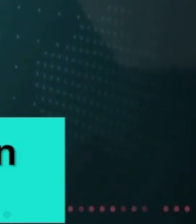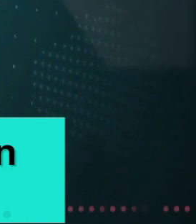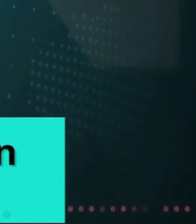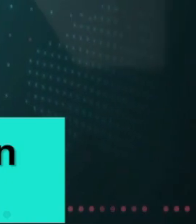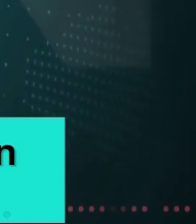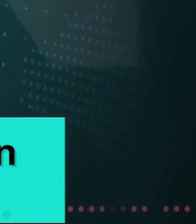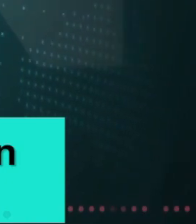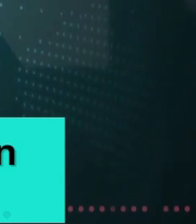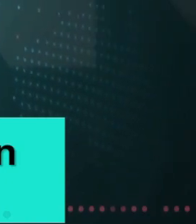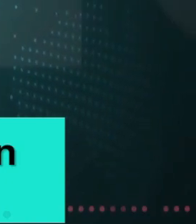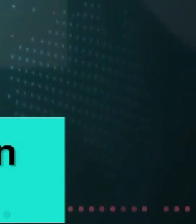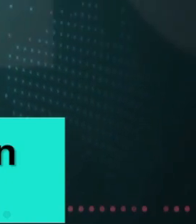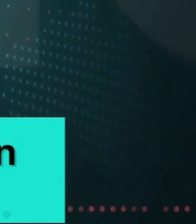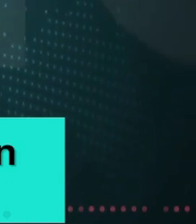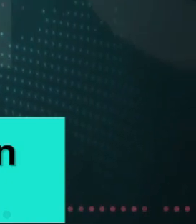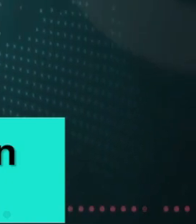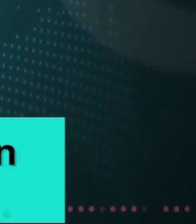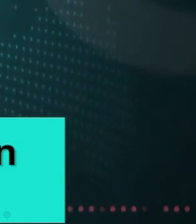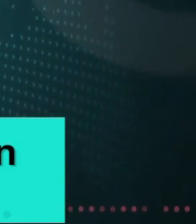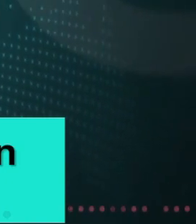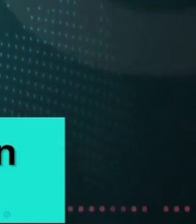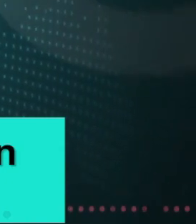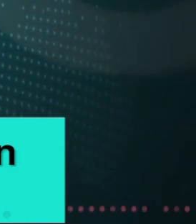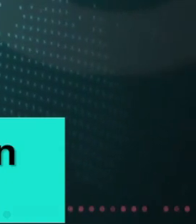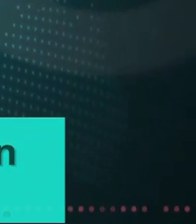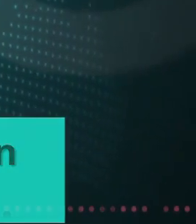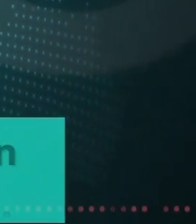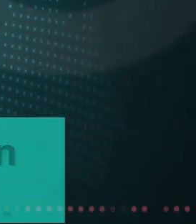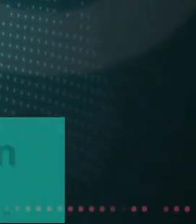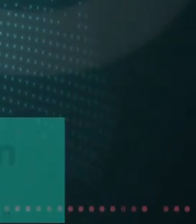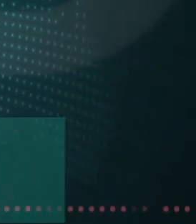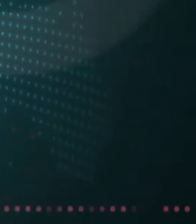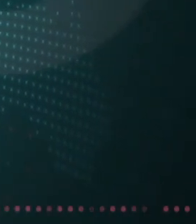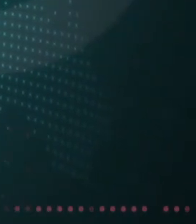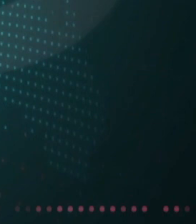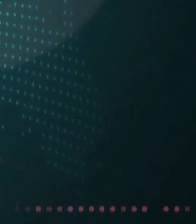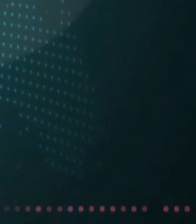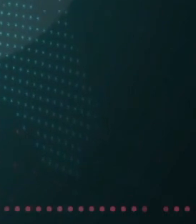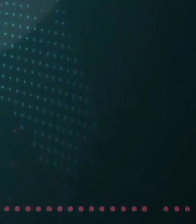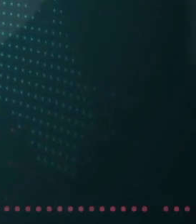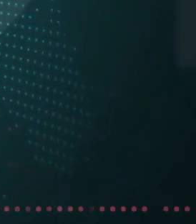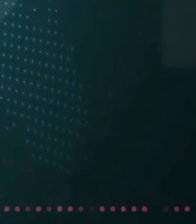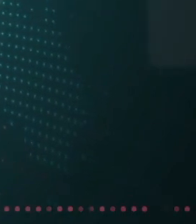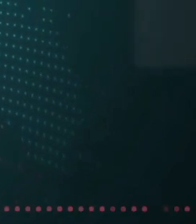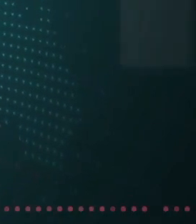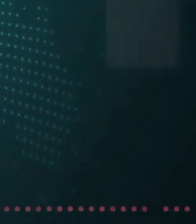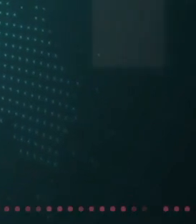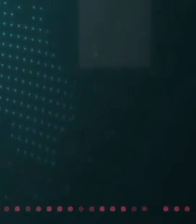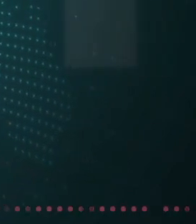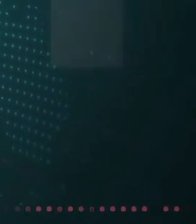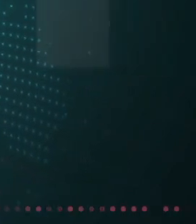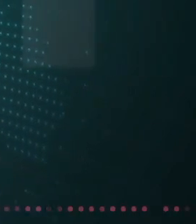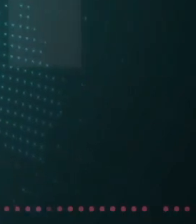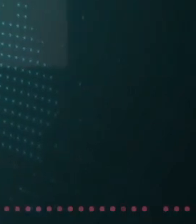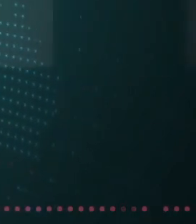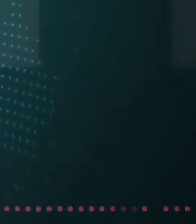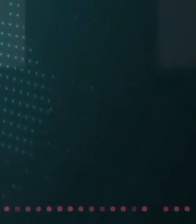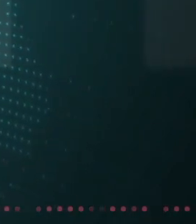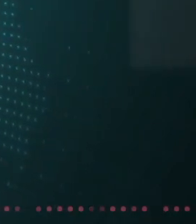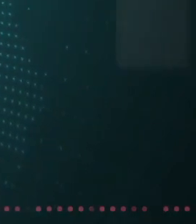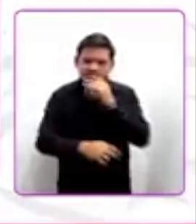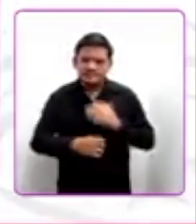México, 3 al Partido Movimiento Ciudadano, 3 al Partido del Trabajo y un escaño para el Partido